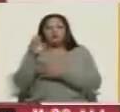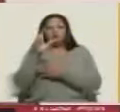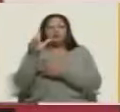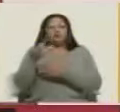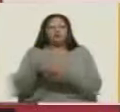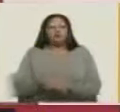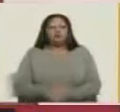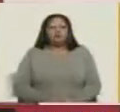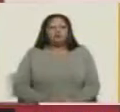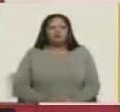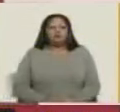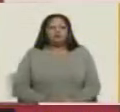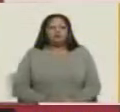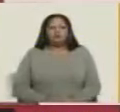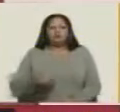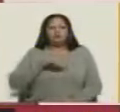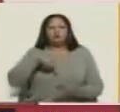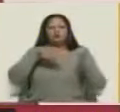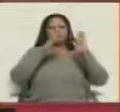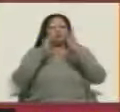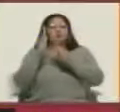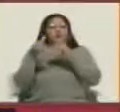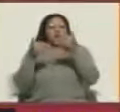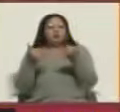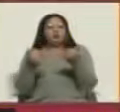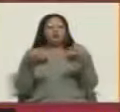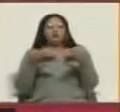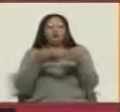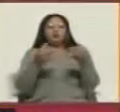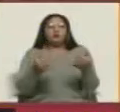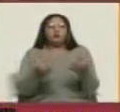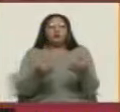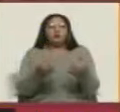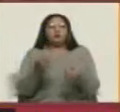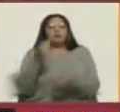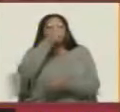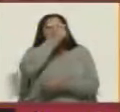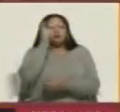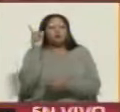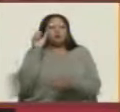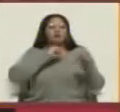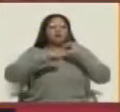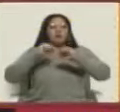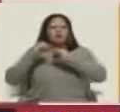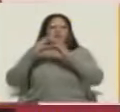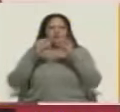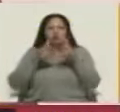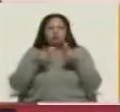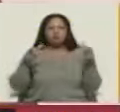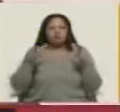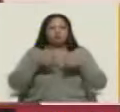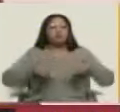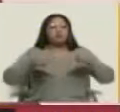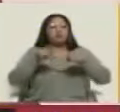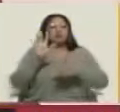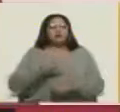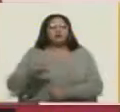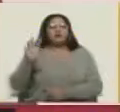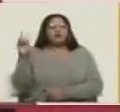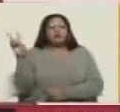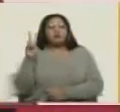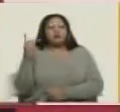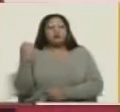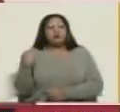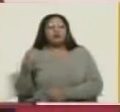tenemos nuestra estructura, el Partido Socialista Unido de Venezuela, desplegado a lo largo y ancho de toda Venezuela, que tendrá tareas